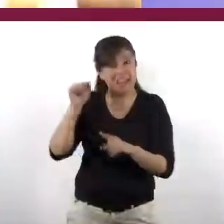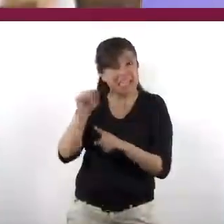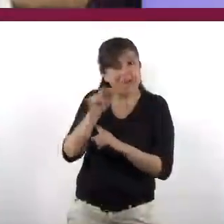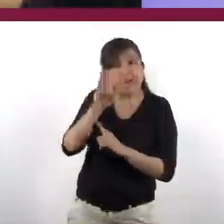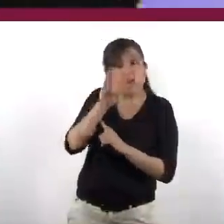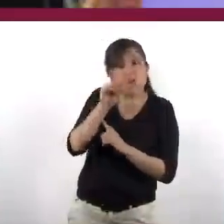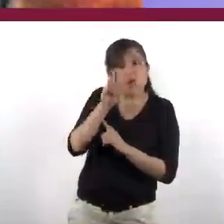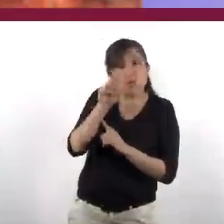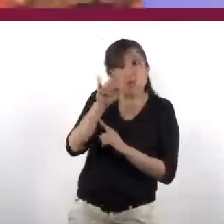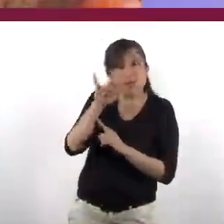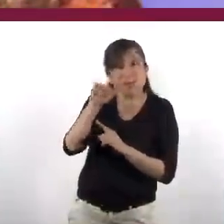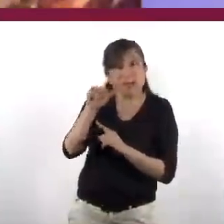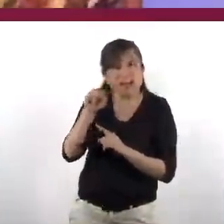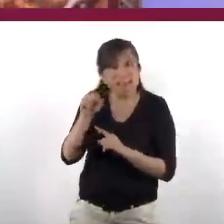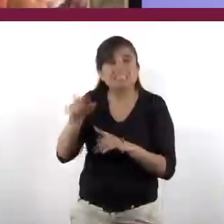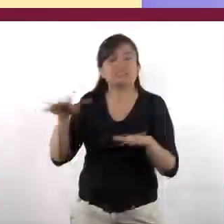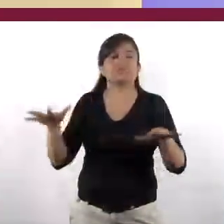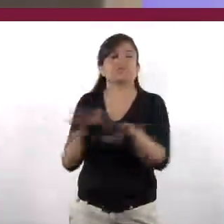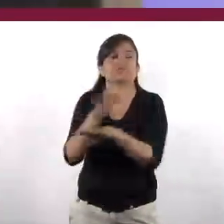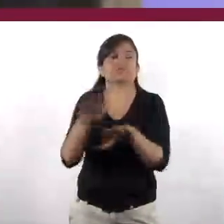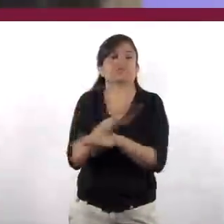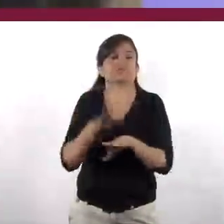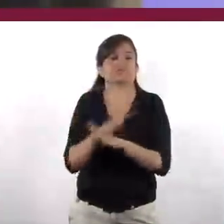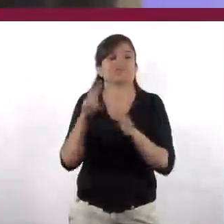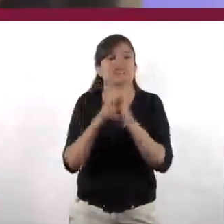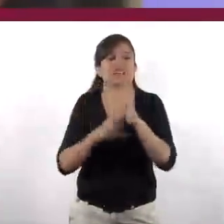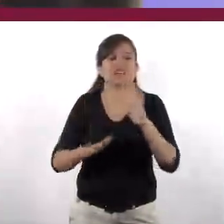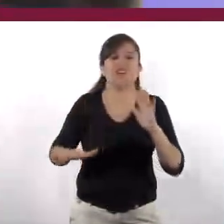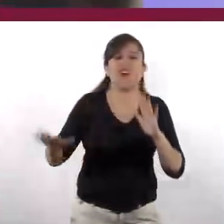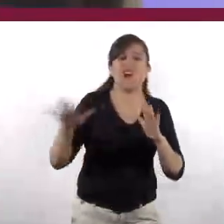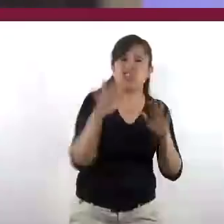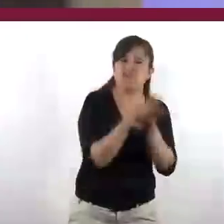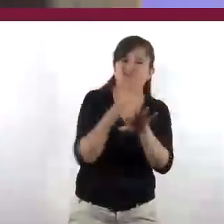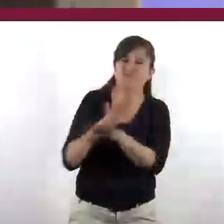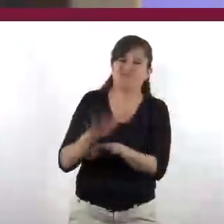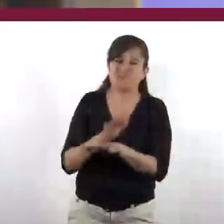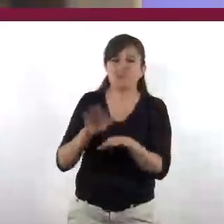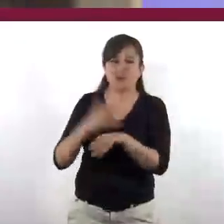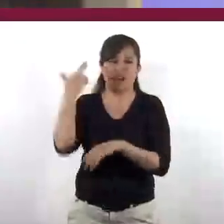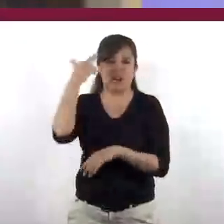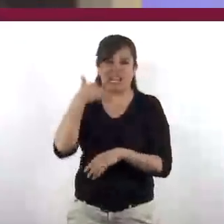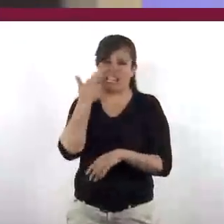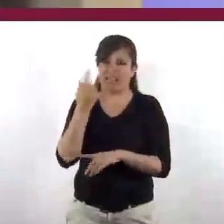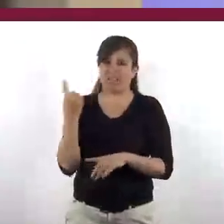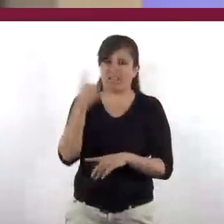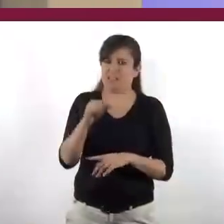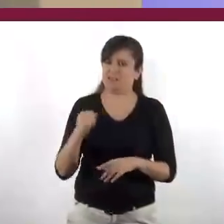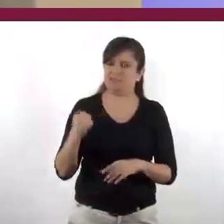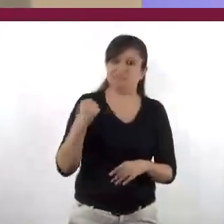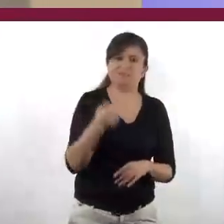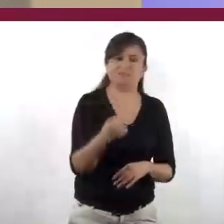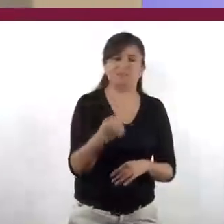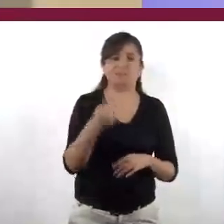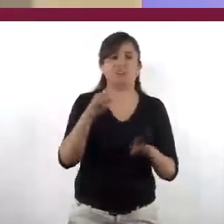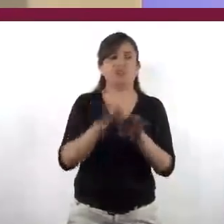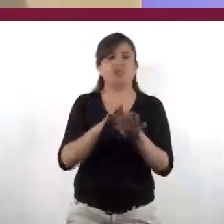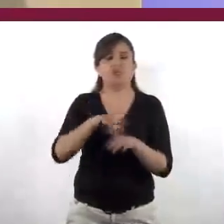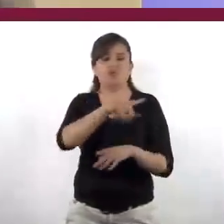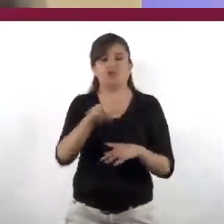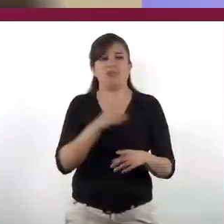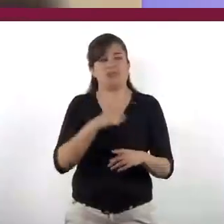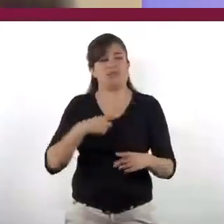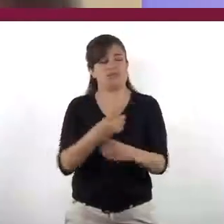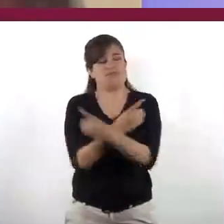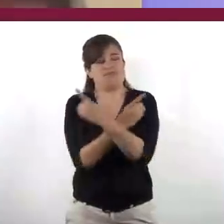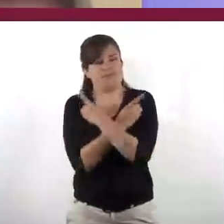constituyeron un amplio abanico de posibilidades donde la corona intentaba imponer incluso una visión moral sobre la